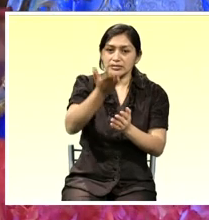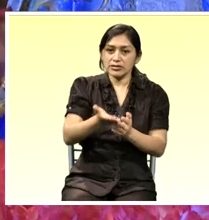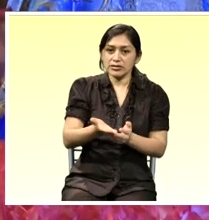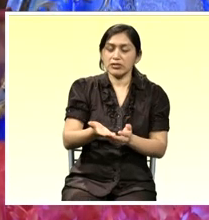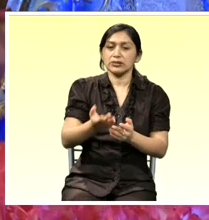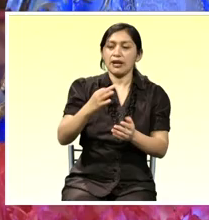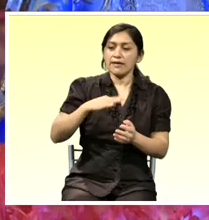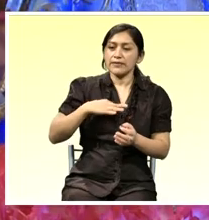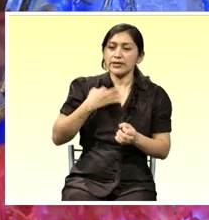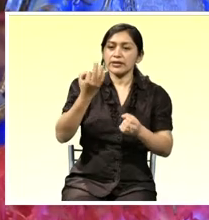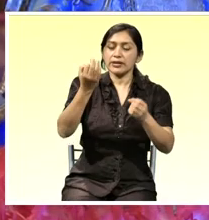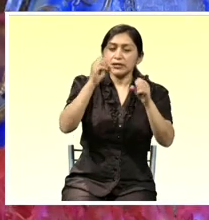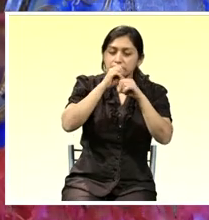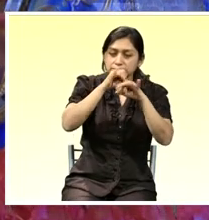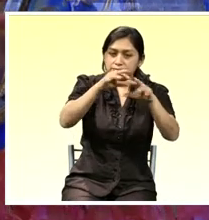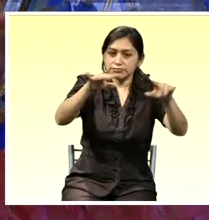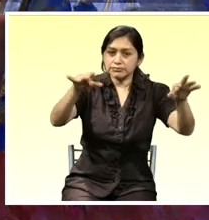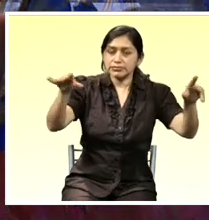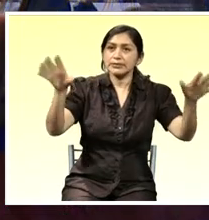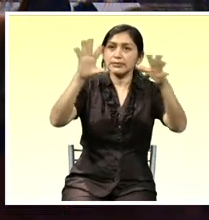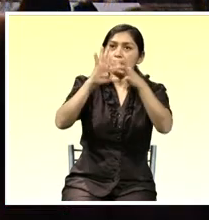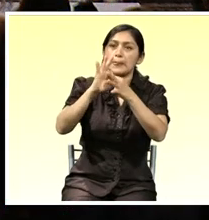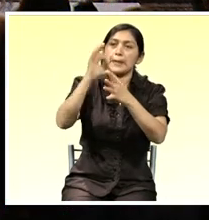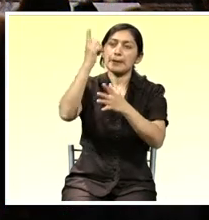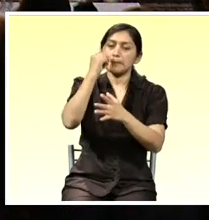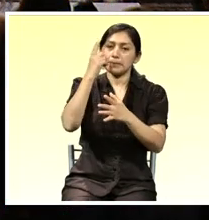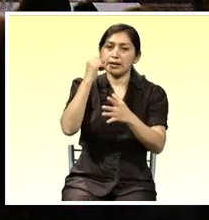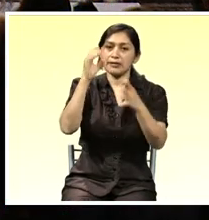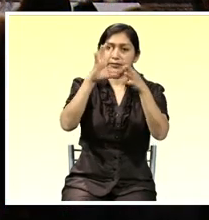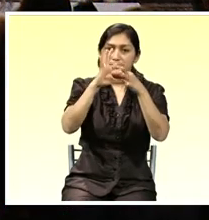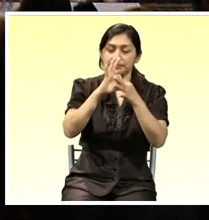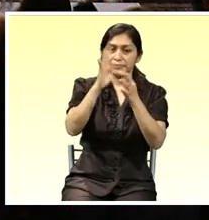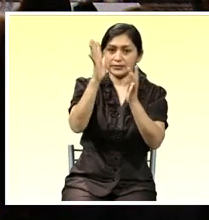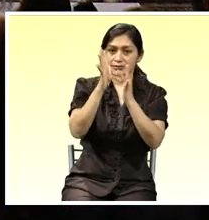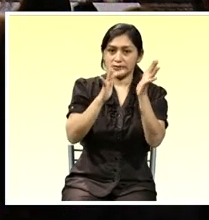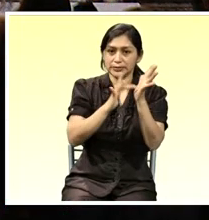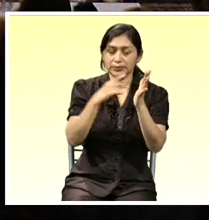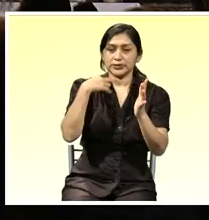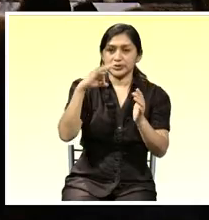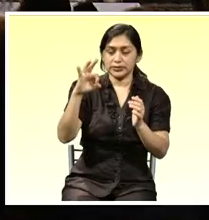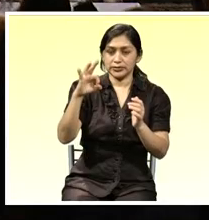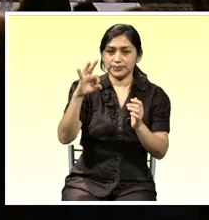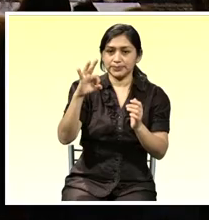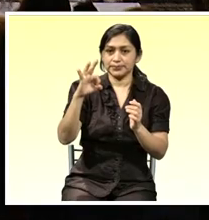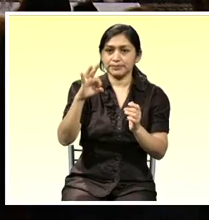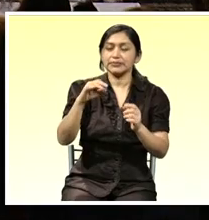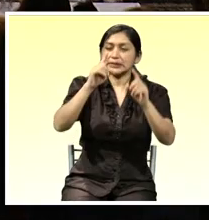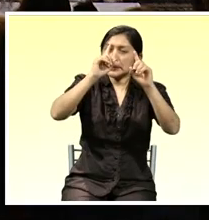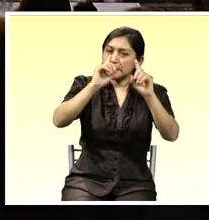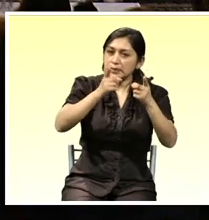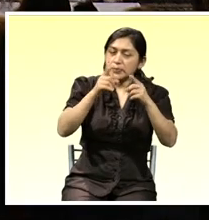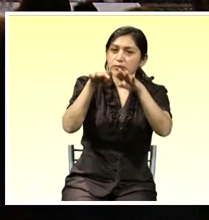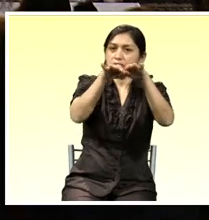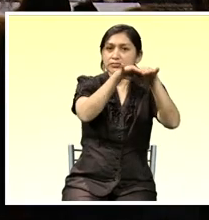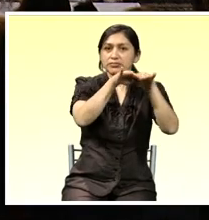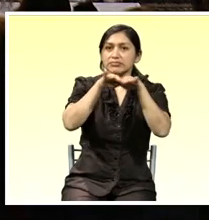de vida, que procede del Padre y del Hijo, que con el Padre y el Hijo recibe una misma adoración y